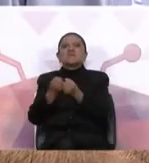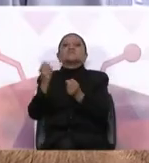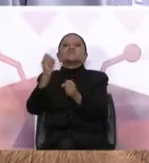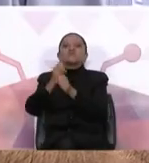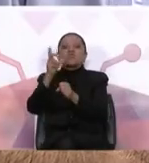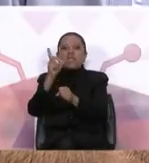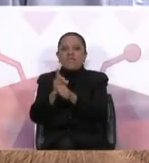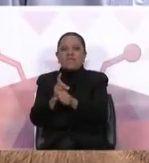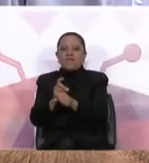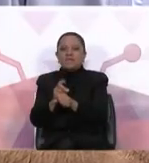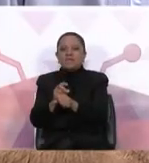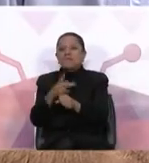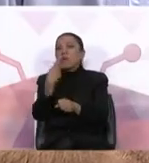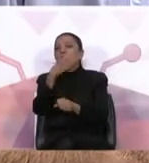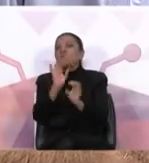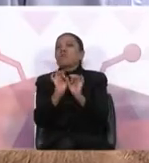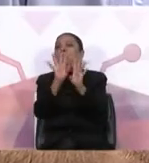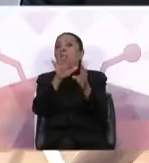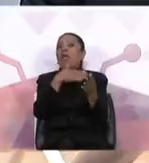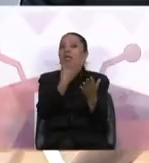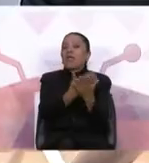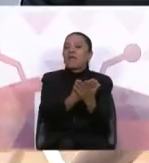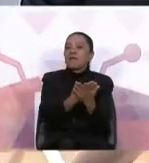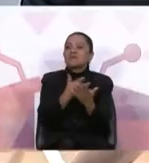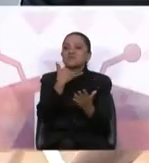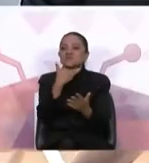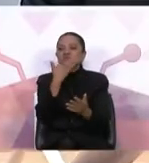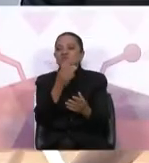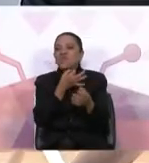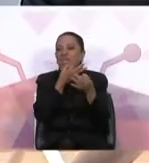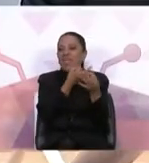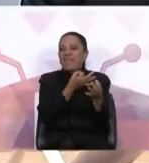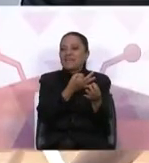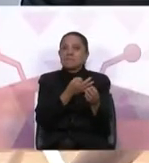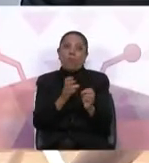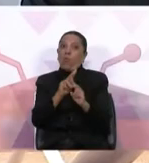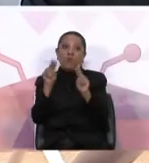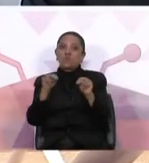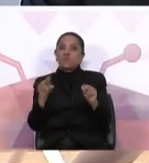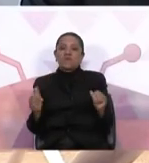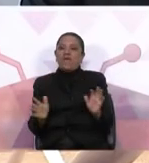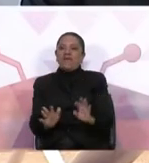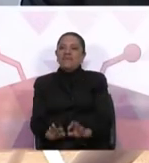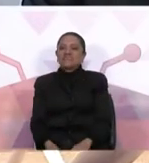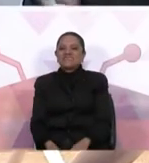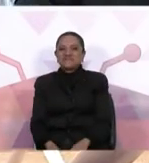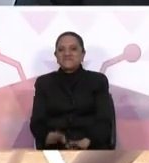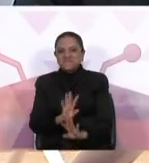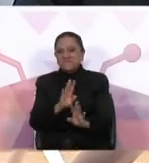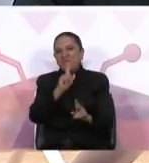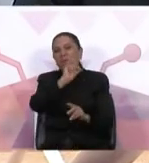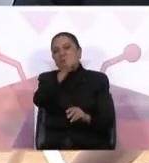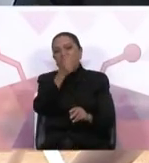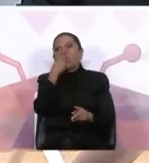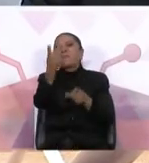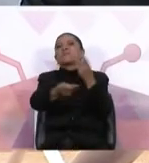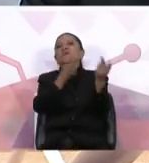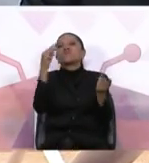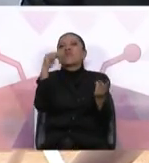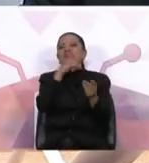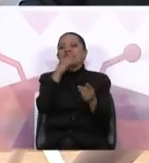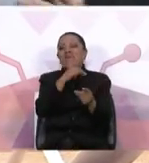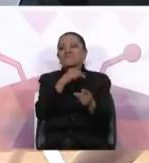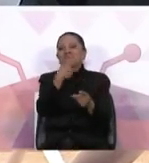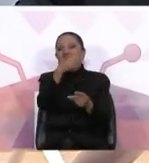nunca gracias vamos ahora con preguntas rápidas de carácter personal para el candidato mario